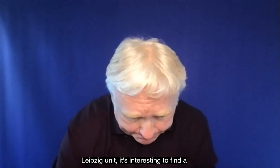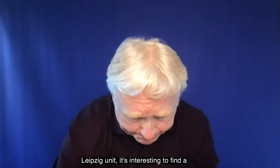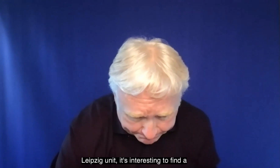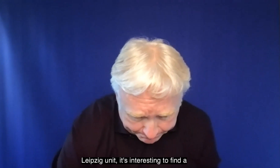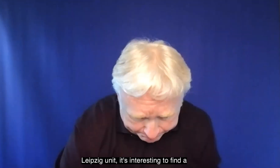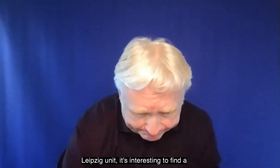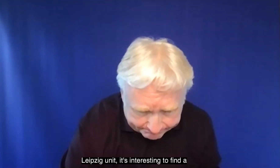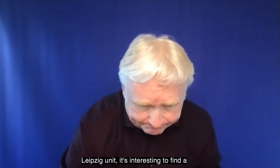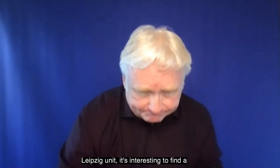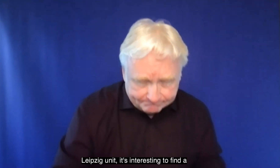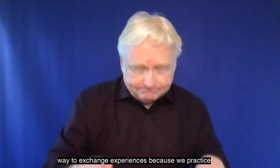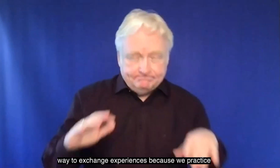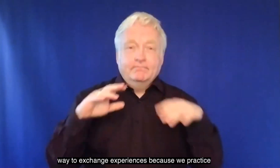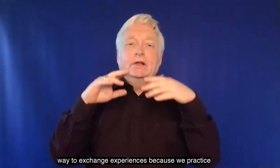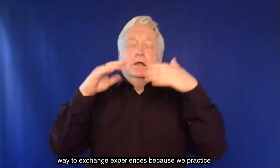diferentes modalidades.